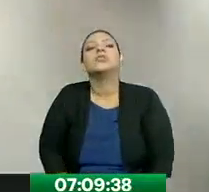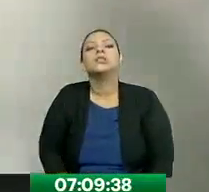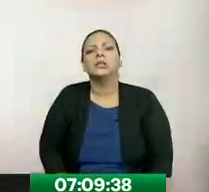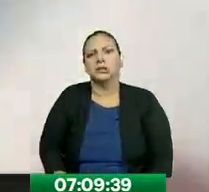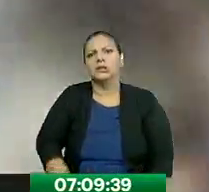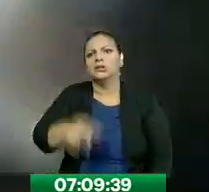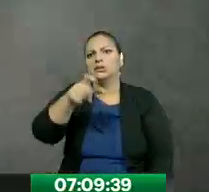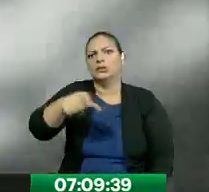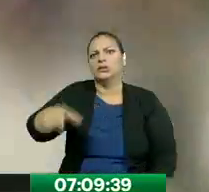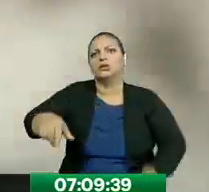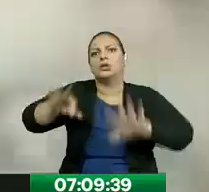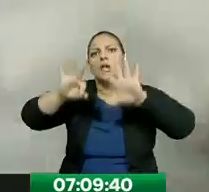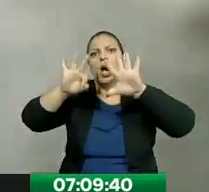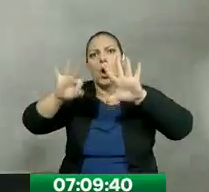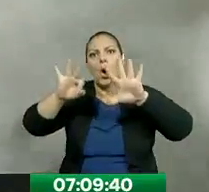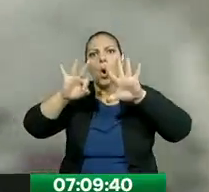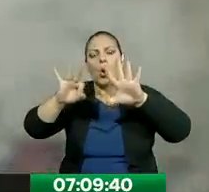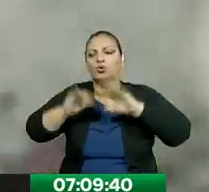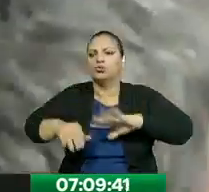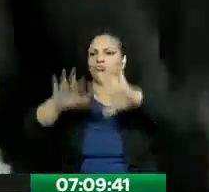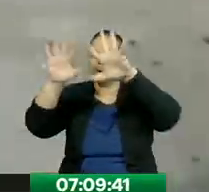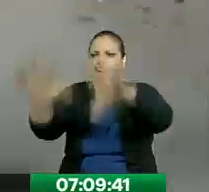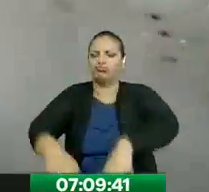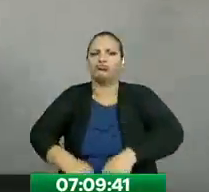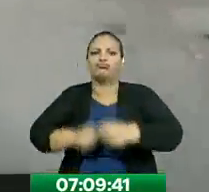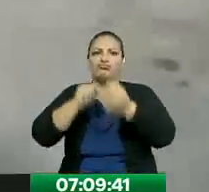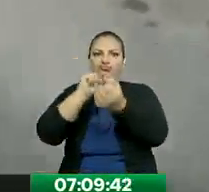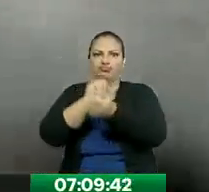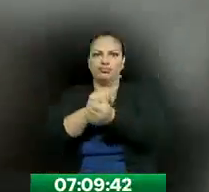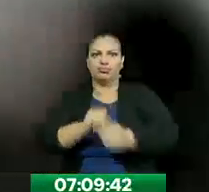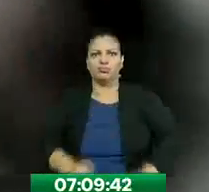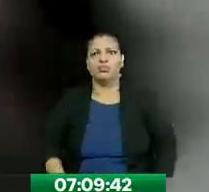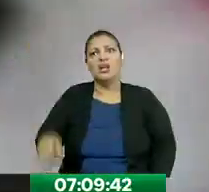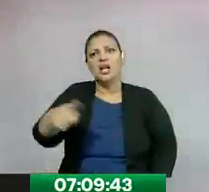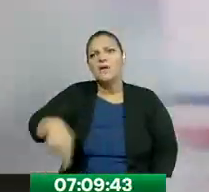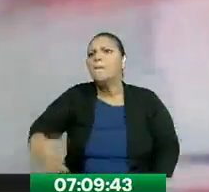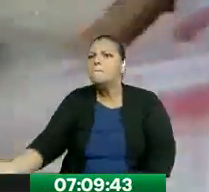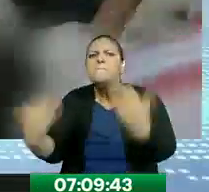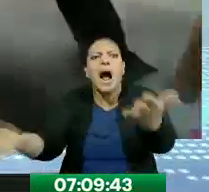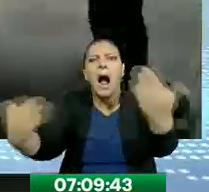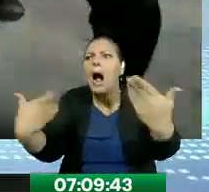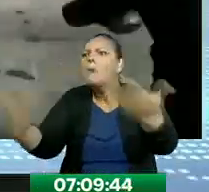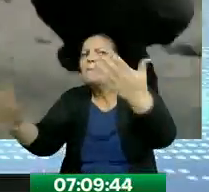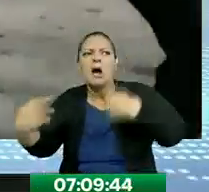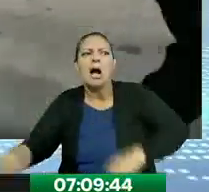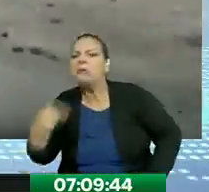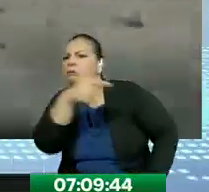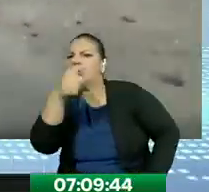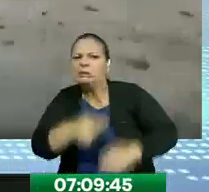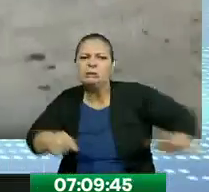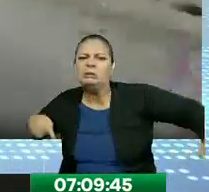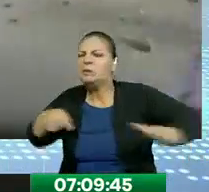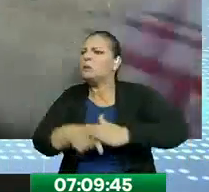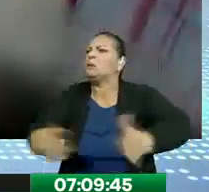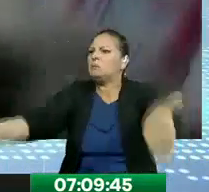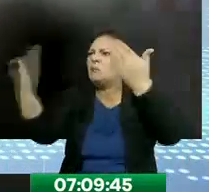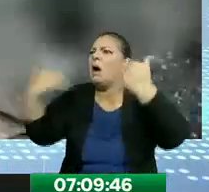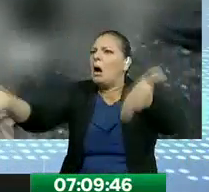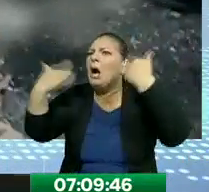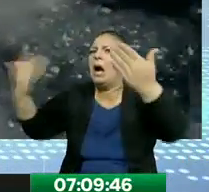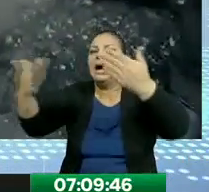personas incitando, avivando estos actos de violencia. Pues me imagino que la policía, a través